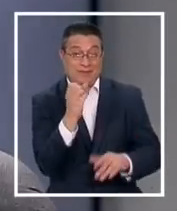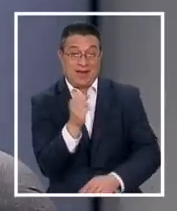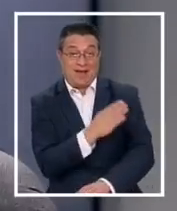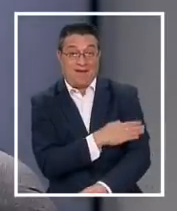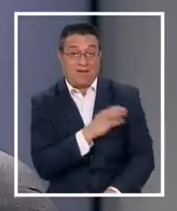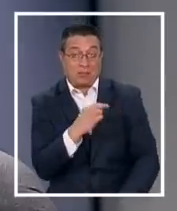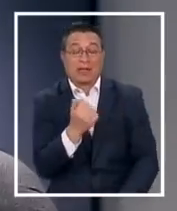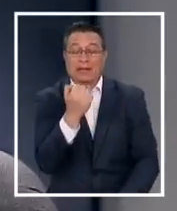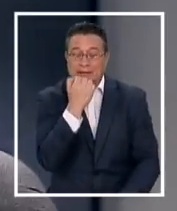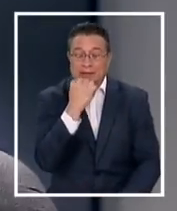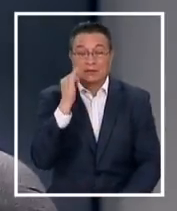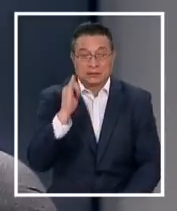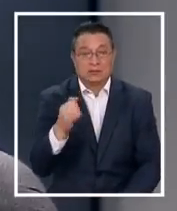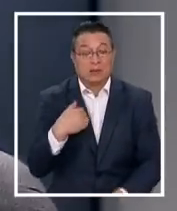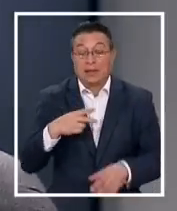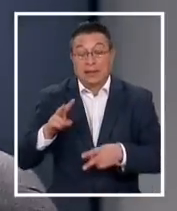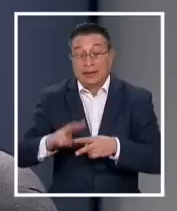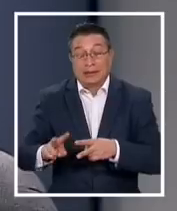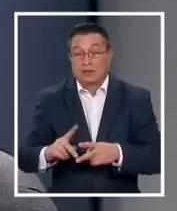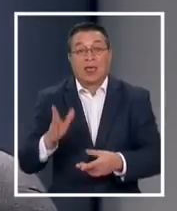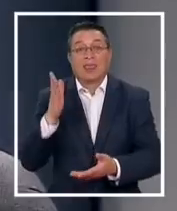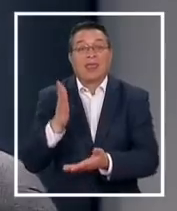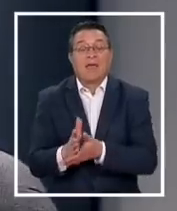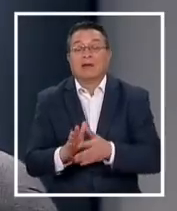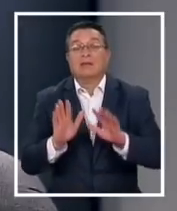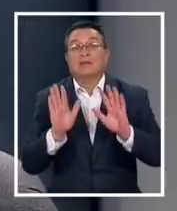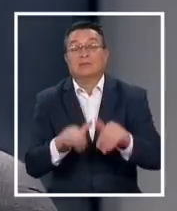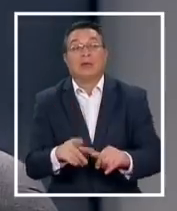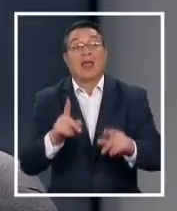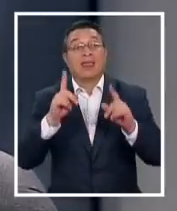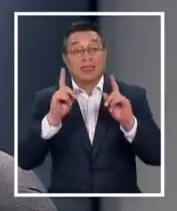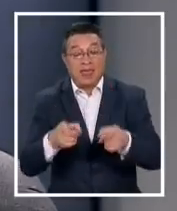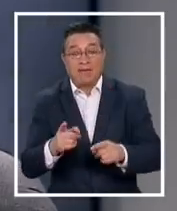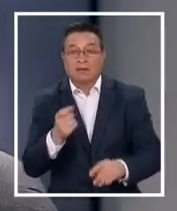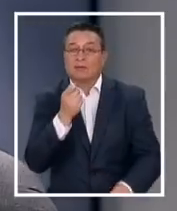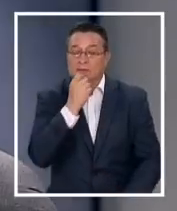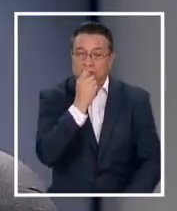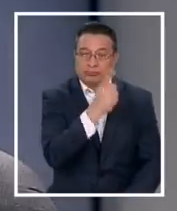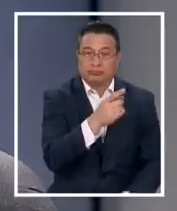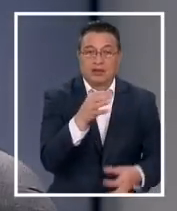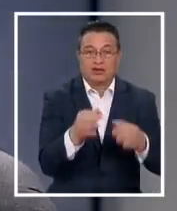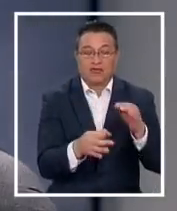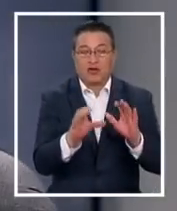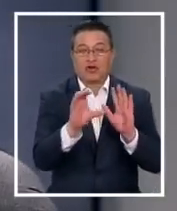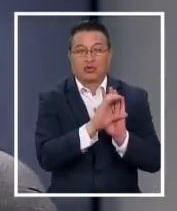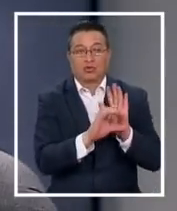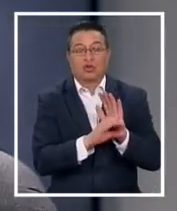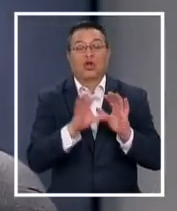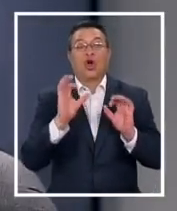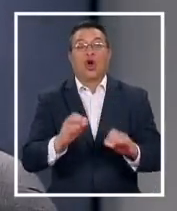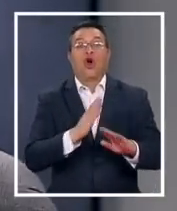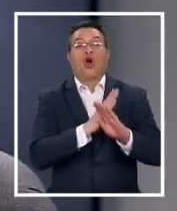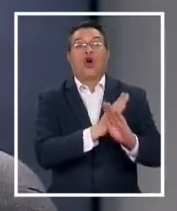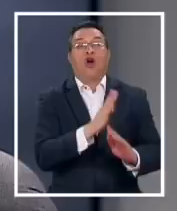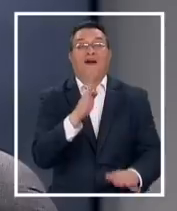haber hecho lo que tenía que hacer, que es haber ido al Tribunal Constitucional o haber ejercido el veto, ¿ya? ¿Y por